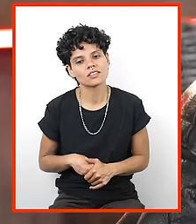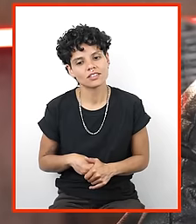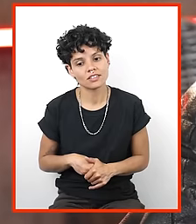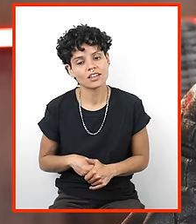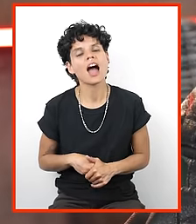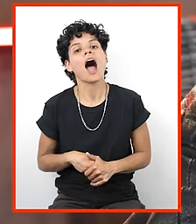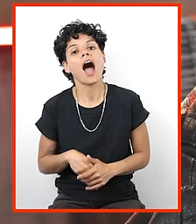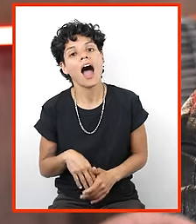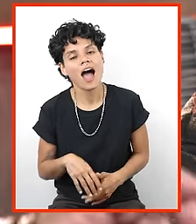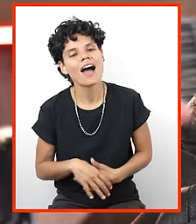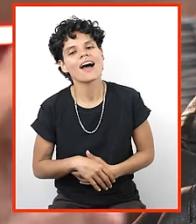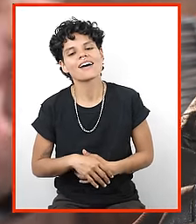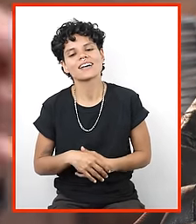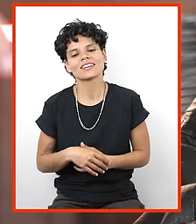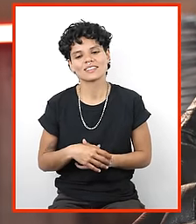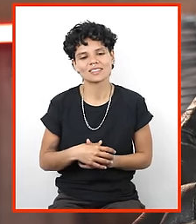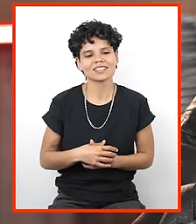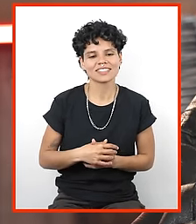Mentira. Ah, ¿sí?